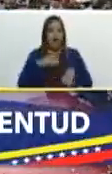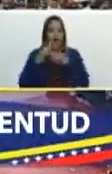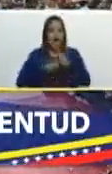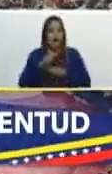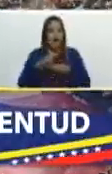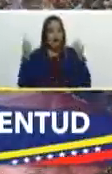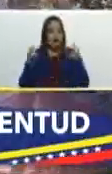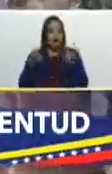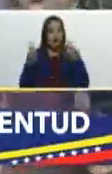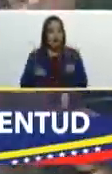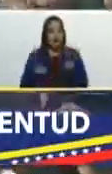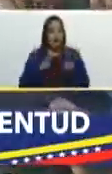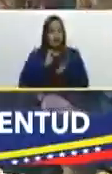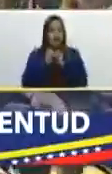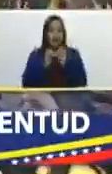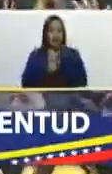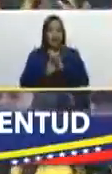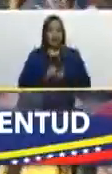pues, para el deporte.